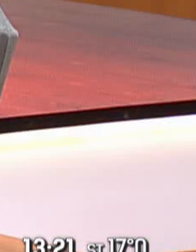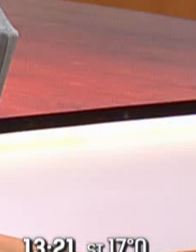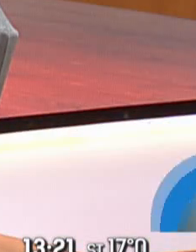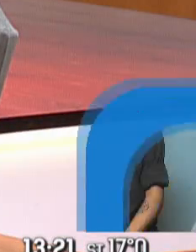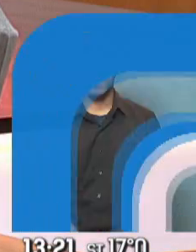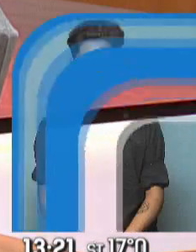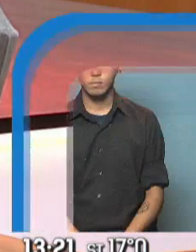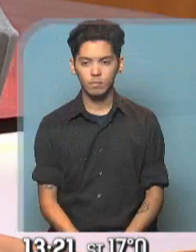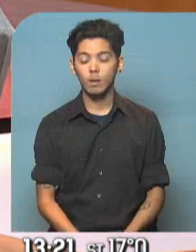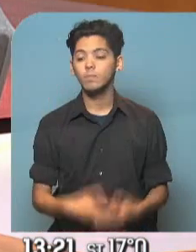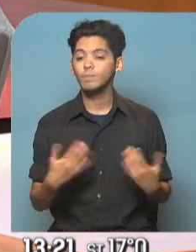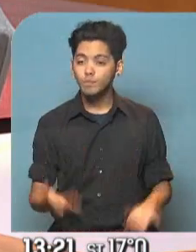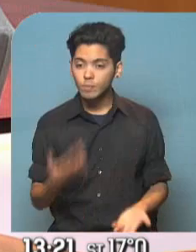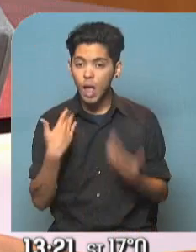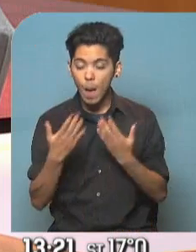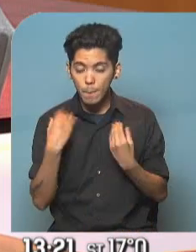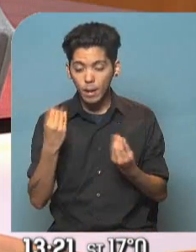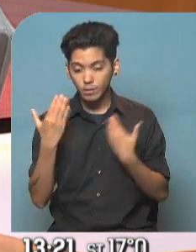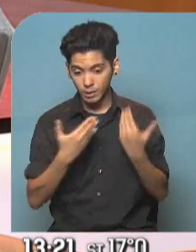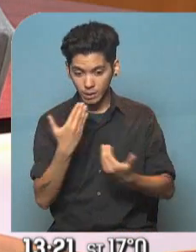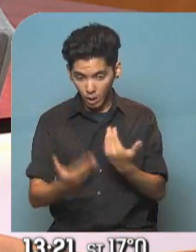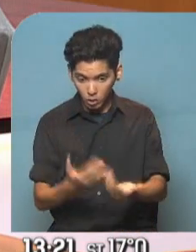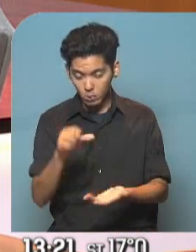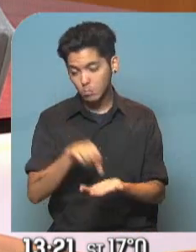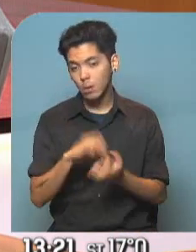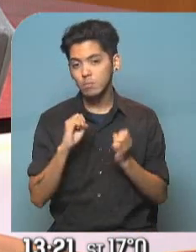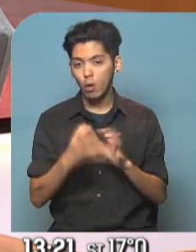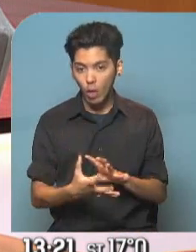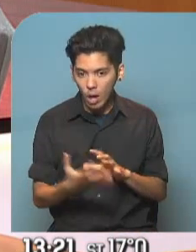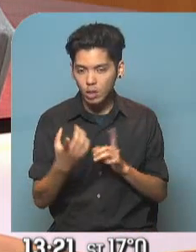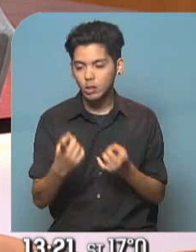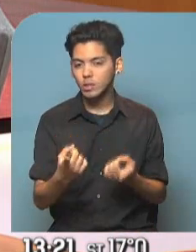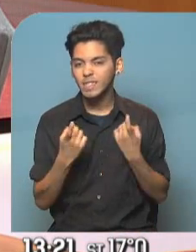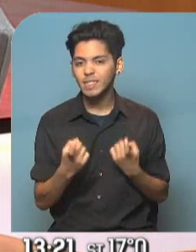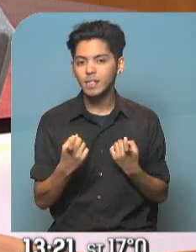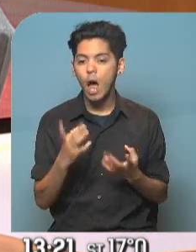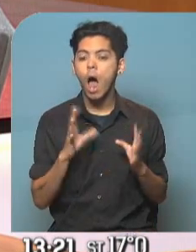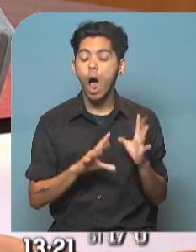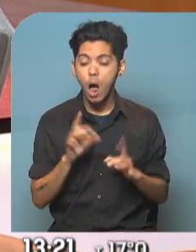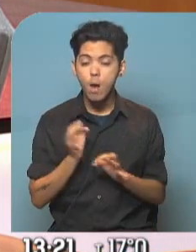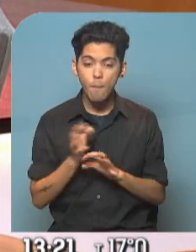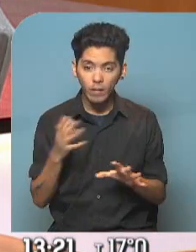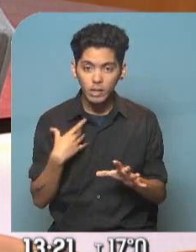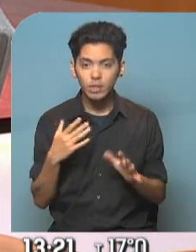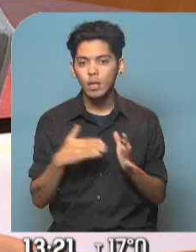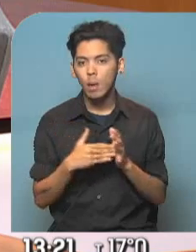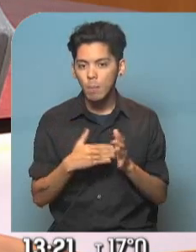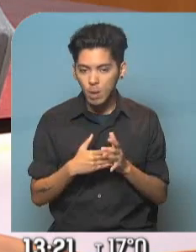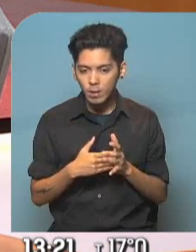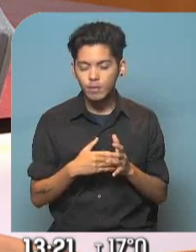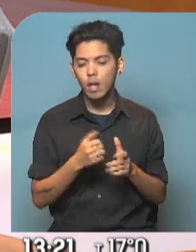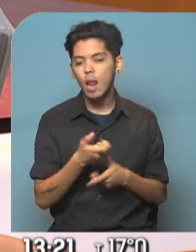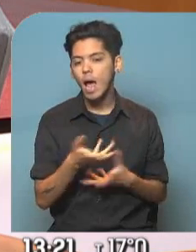Bueno, se habla de que para el desarrollo de un país, por lo menos un país moderno, hacen falta ciertos profesionales de acuerdo a cada